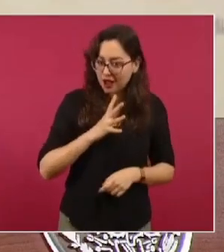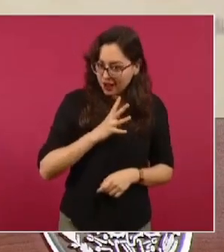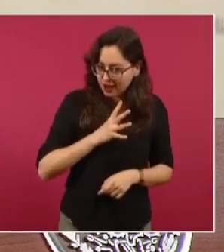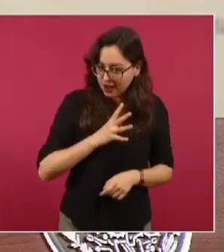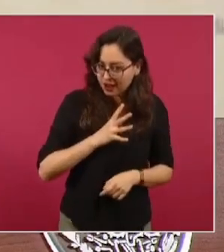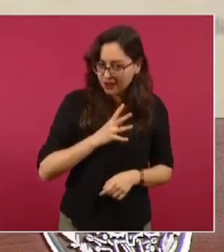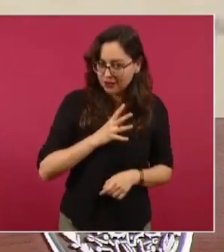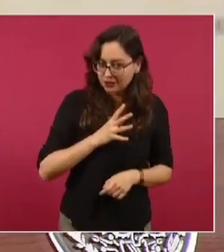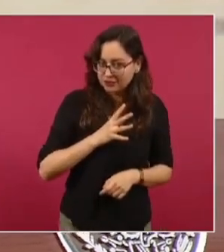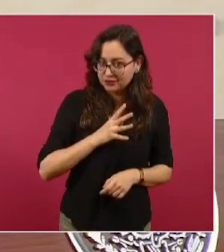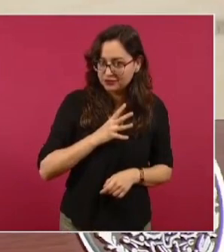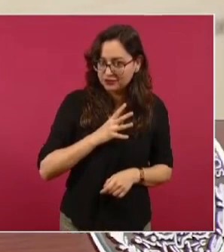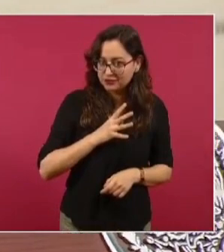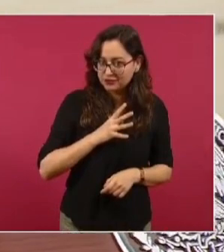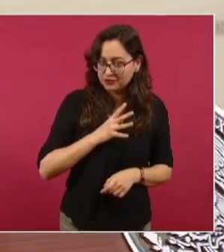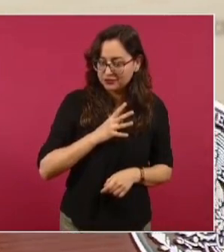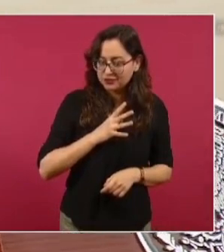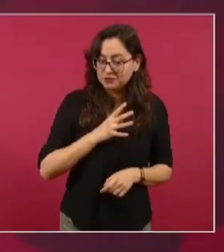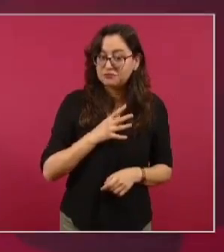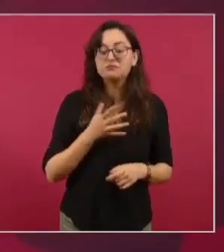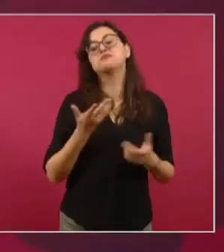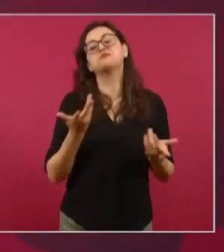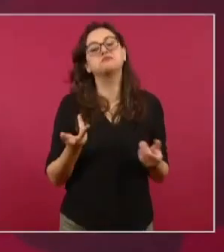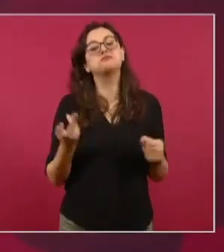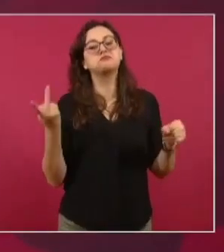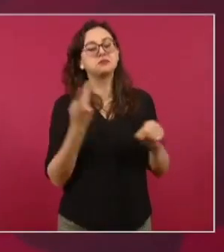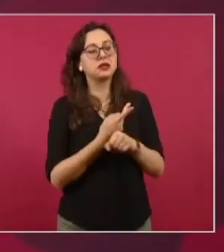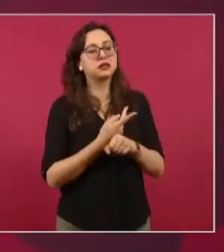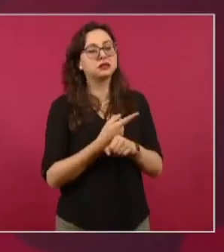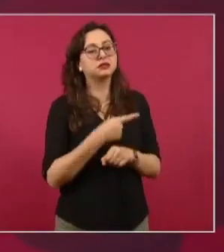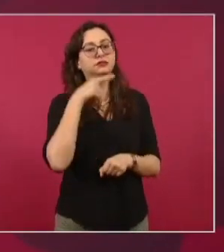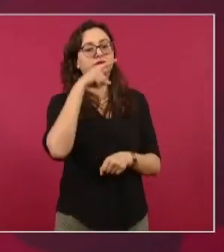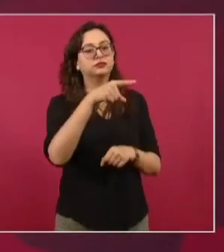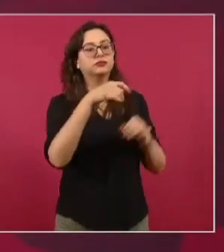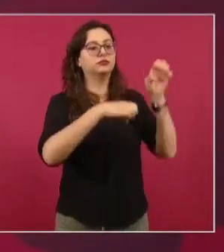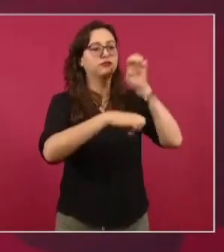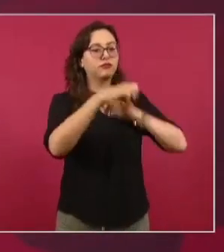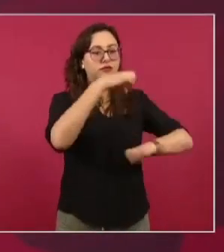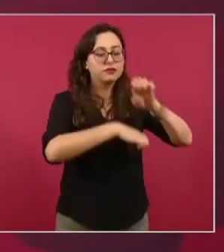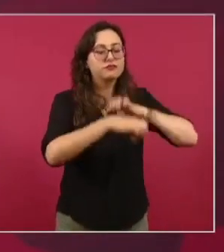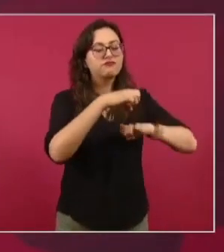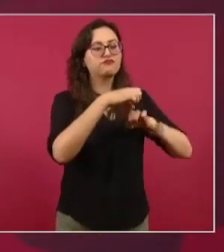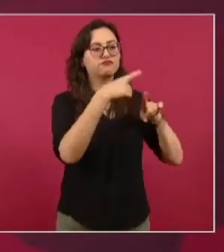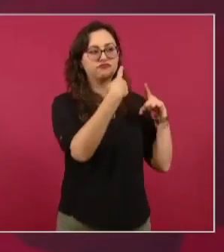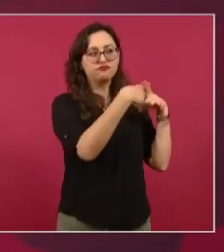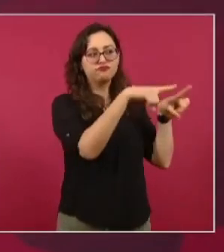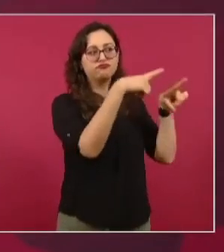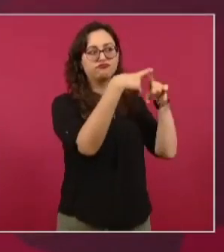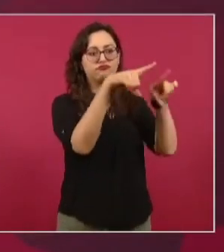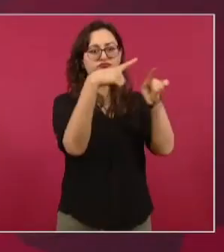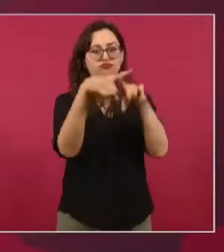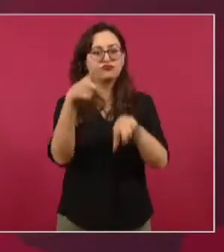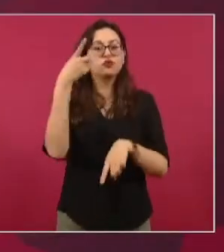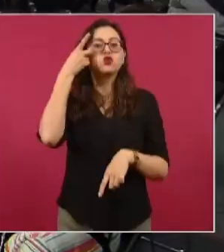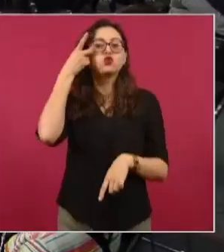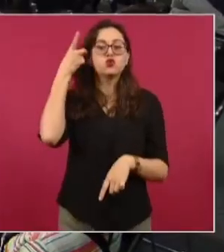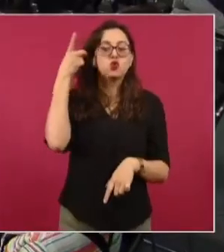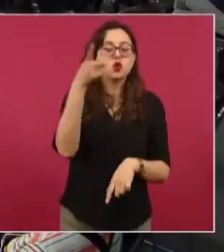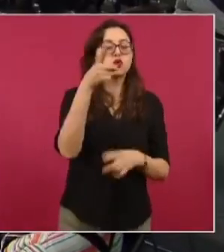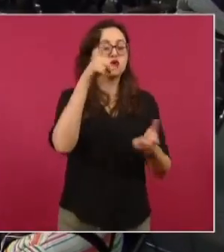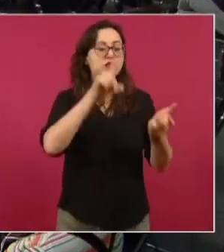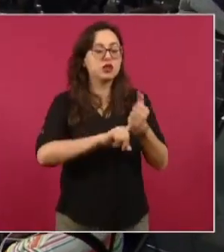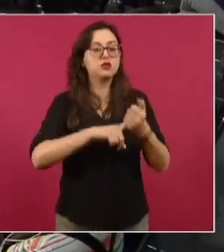esas mismas corporaciones los dueños de esas corporaciones los consejeros